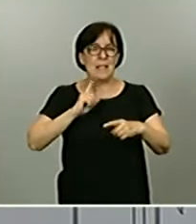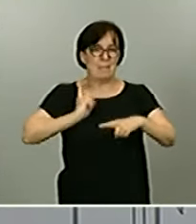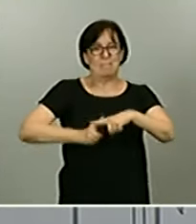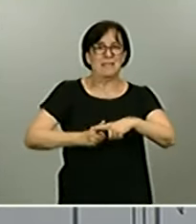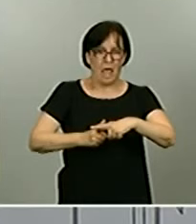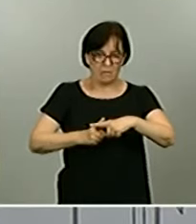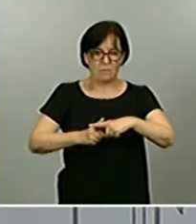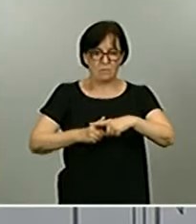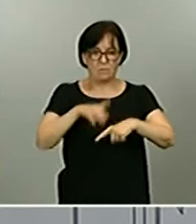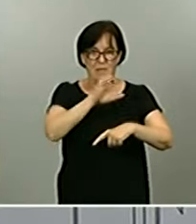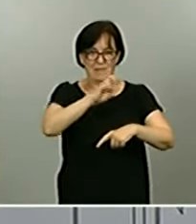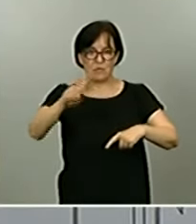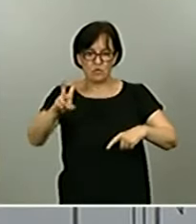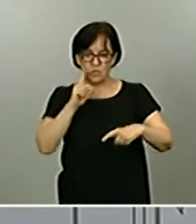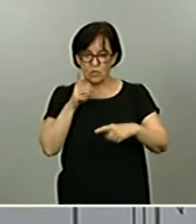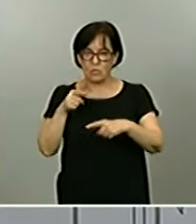y